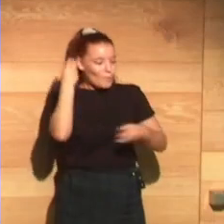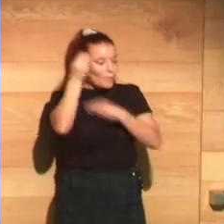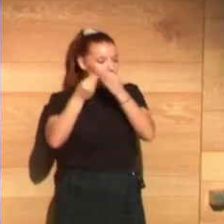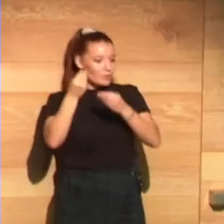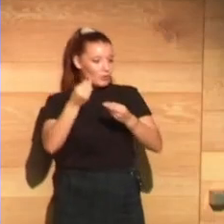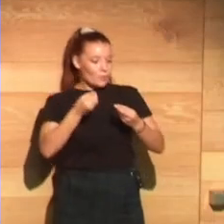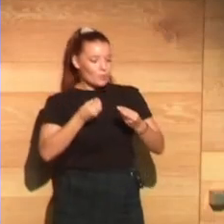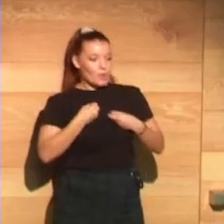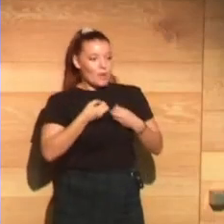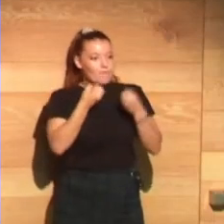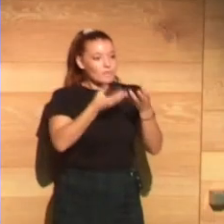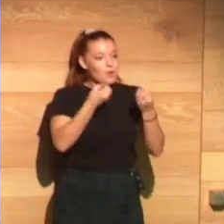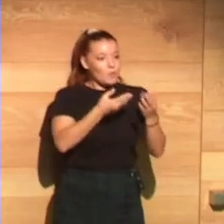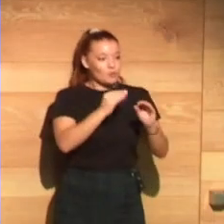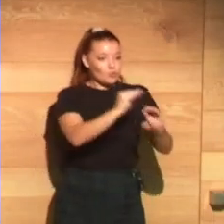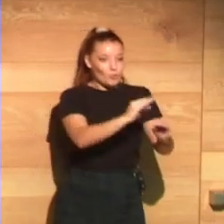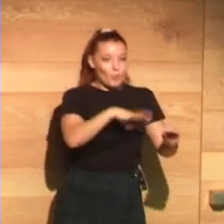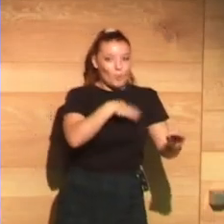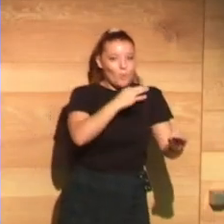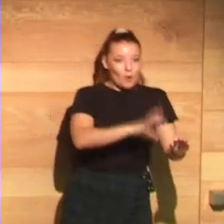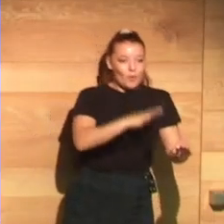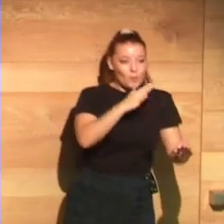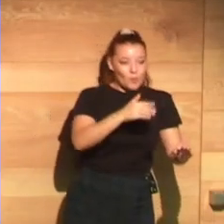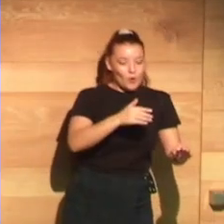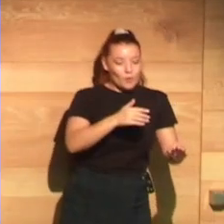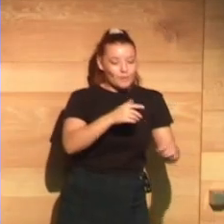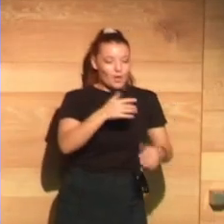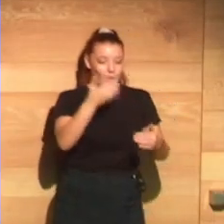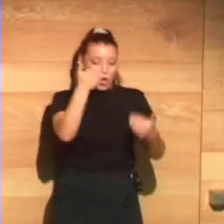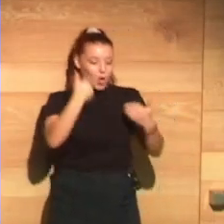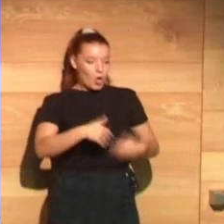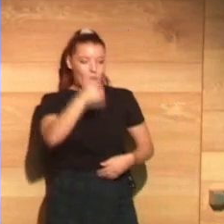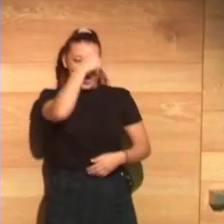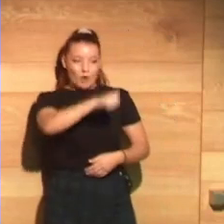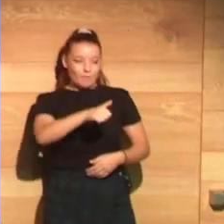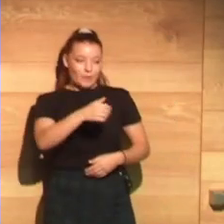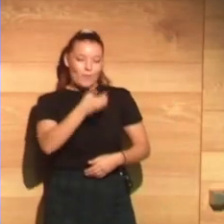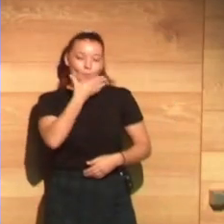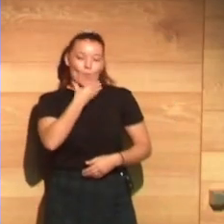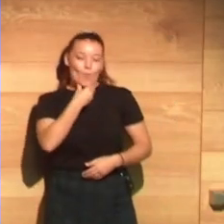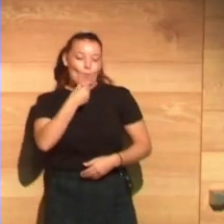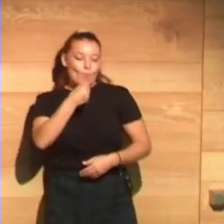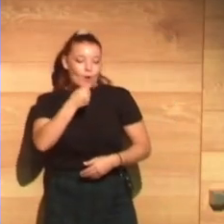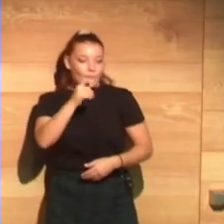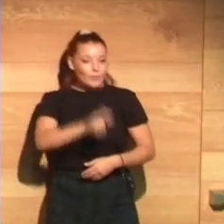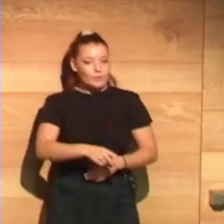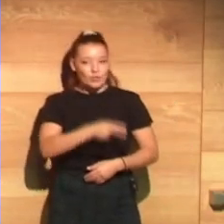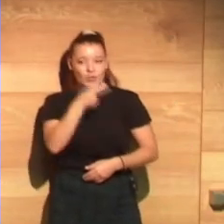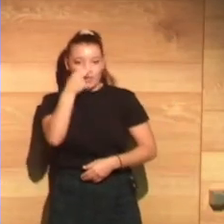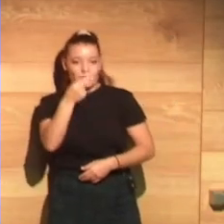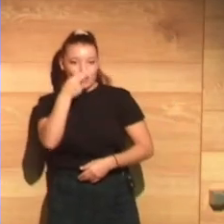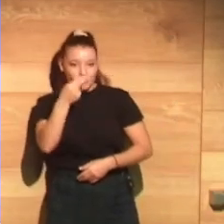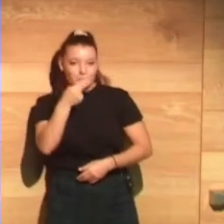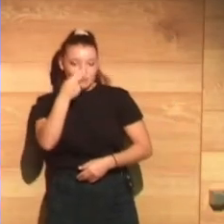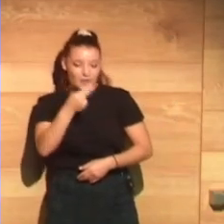pues seguro que podría hacer una biografía de él precioso, porque es que ese hombre no podía ser malo en la vida, vamos, o